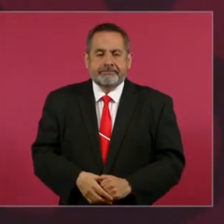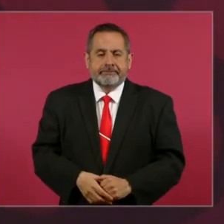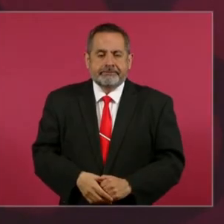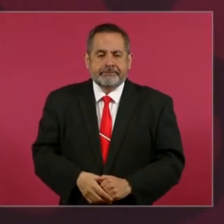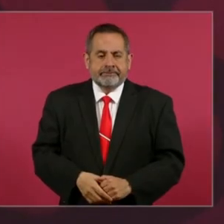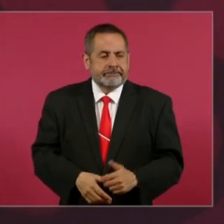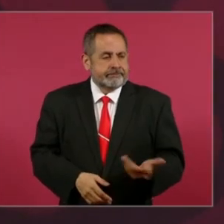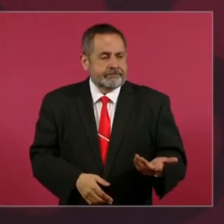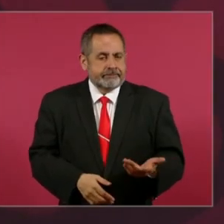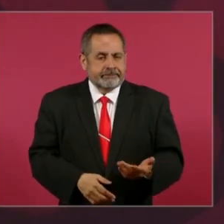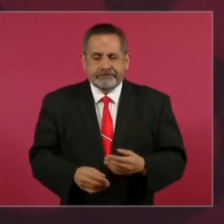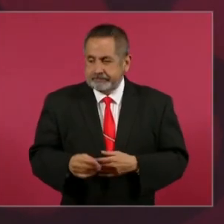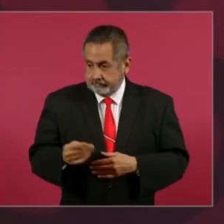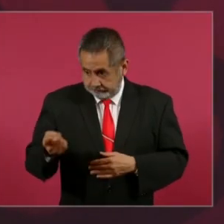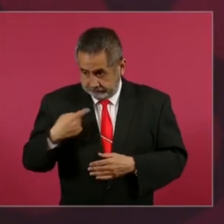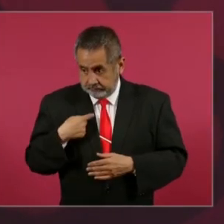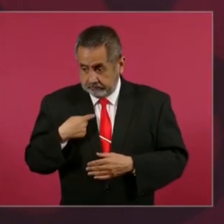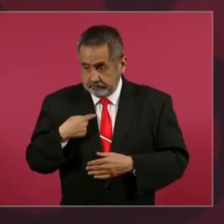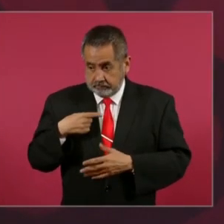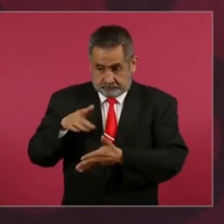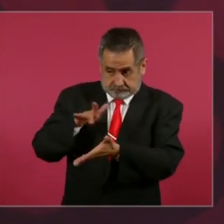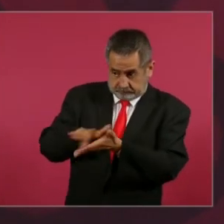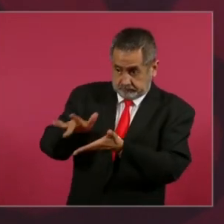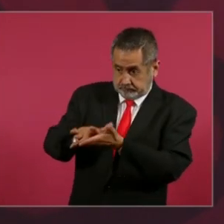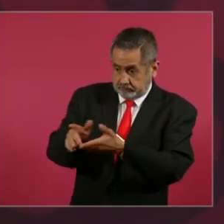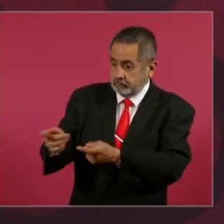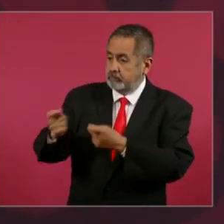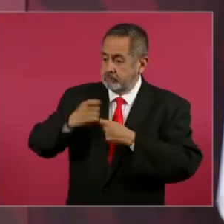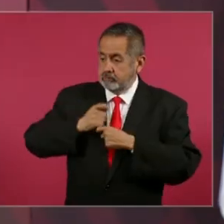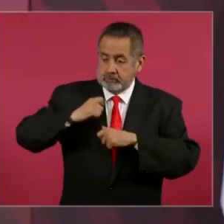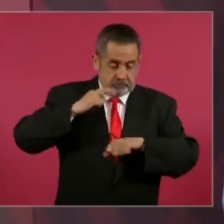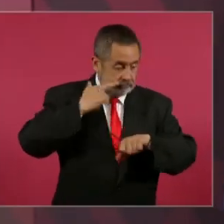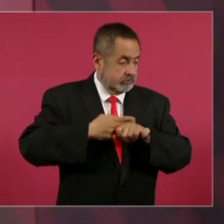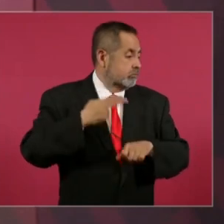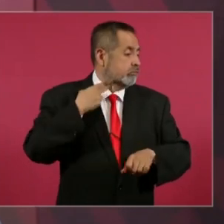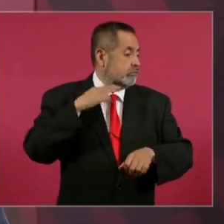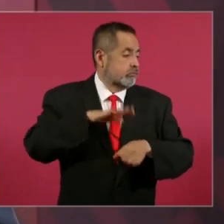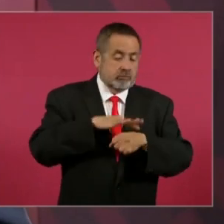A cambio de notarías, a cambio de